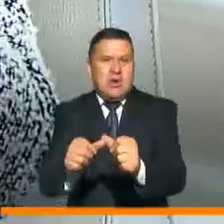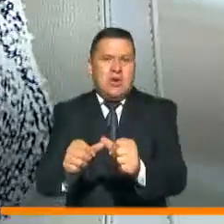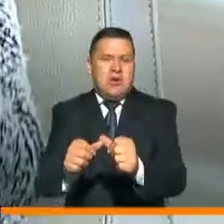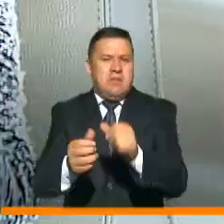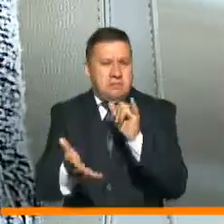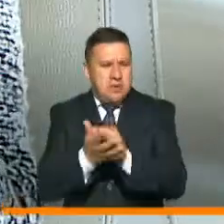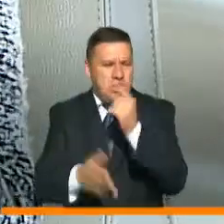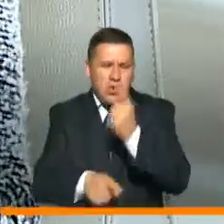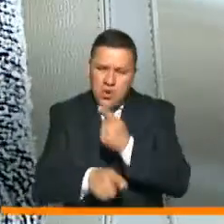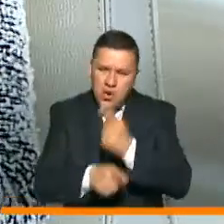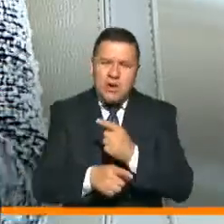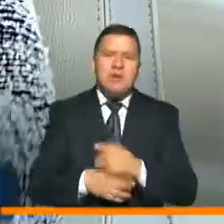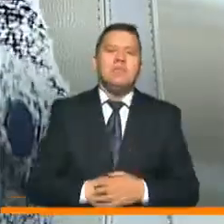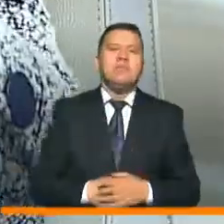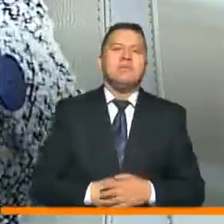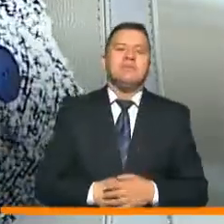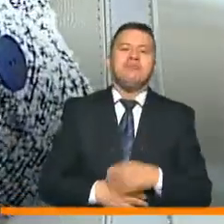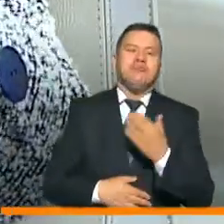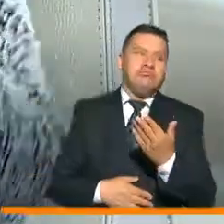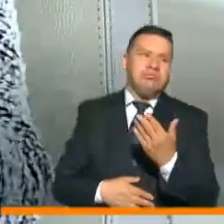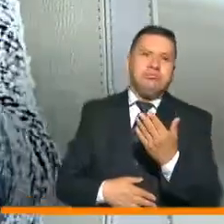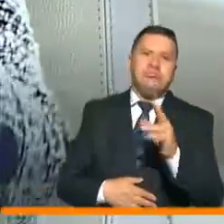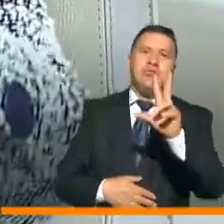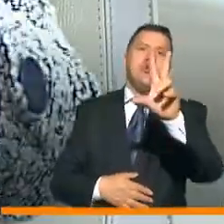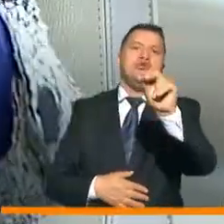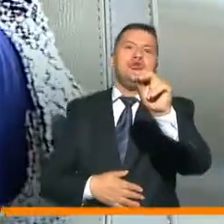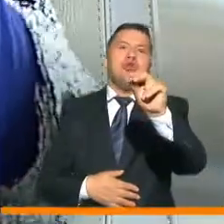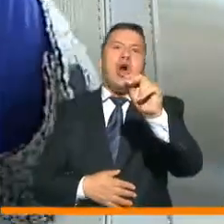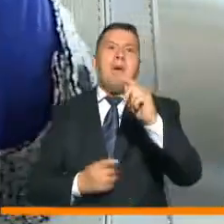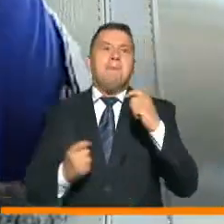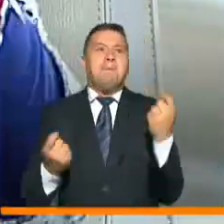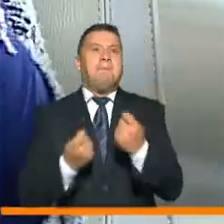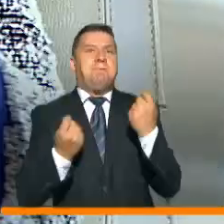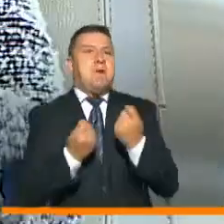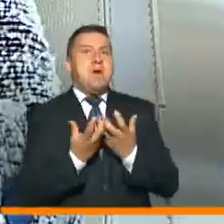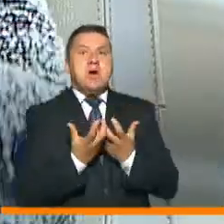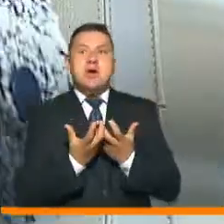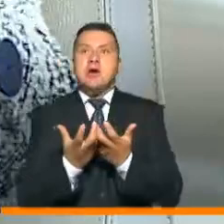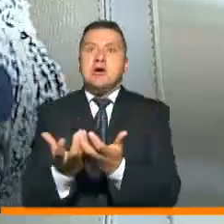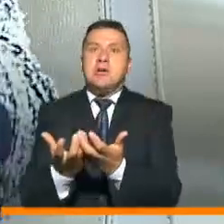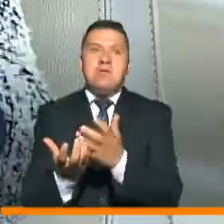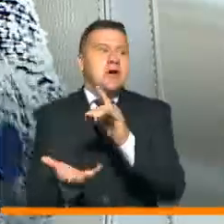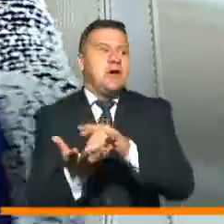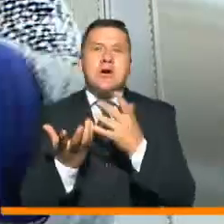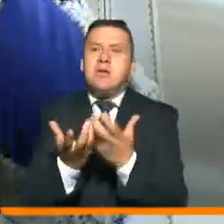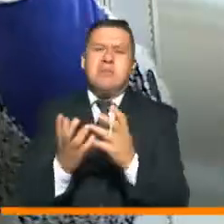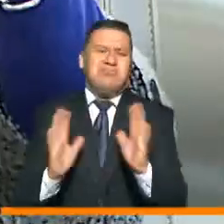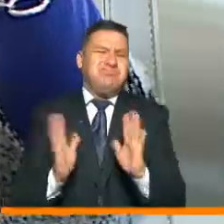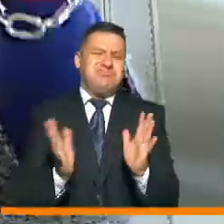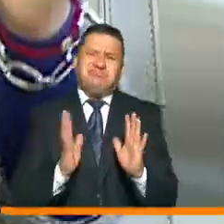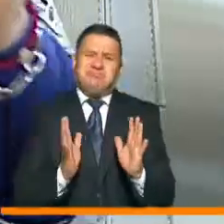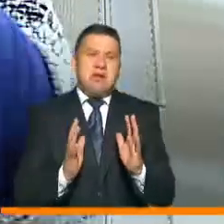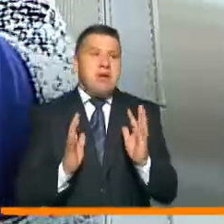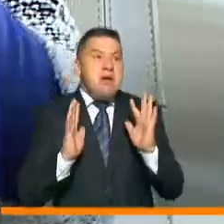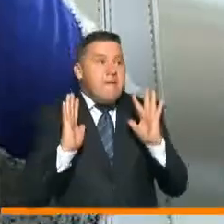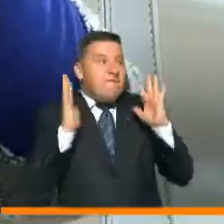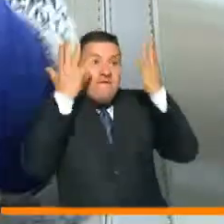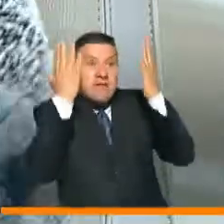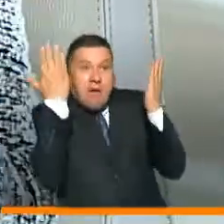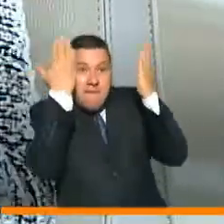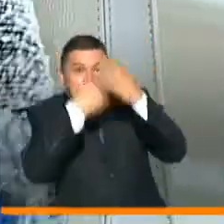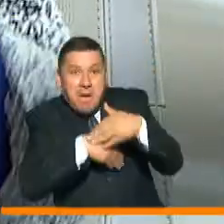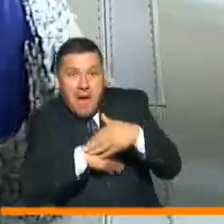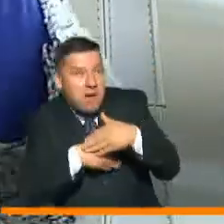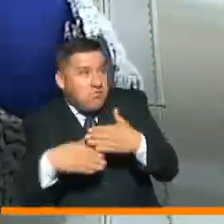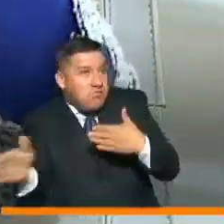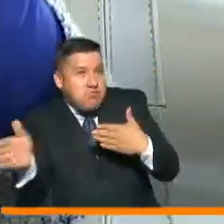de manera correcta, el no propiciar aglomeraciones, el no estar en ellas, el no hacer fiestas, digamos, de